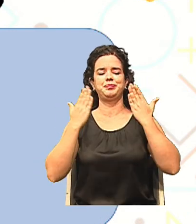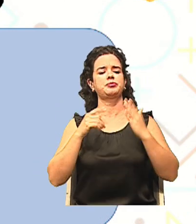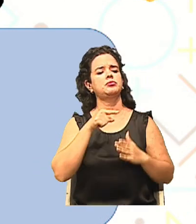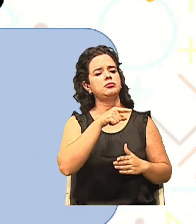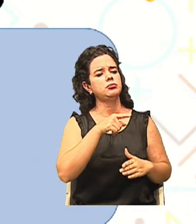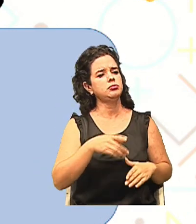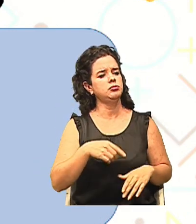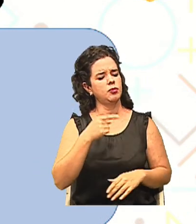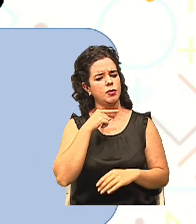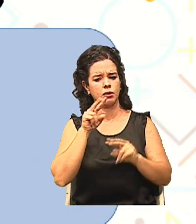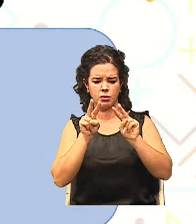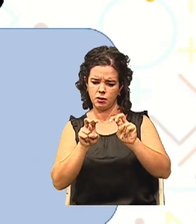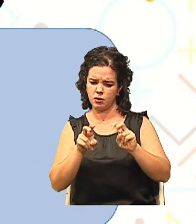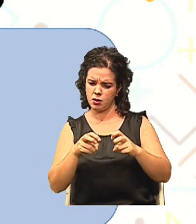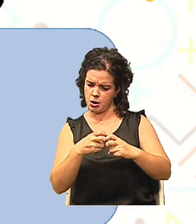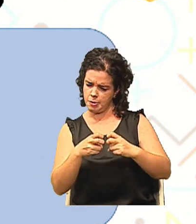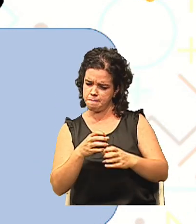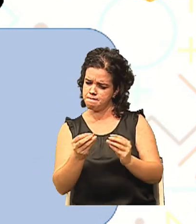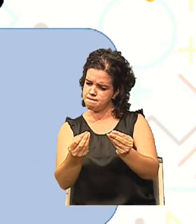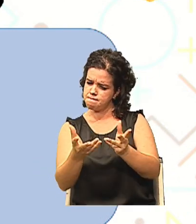al conocer el problema?